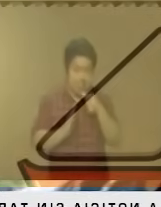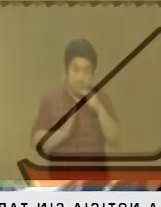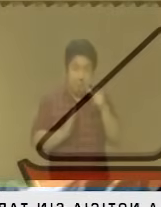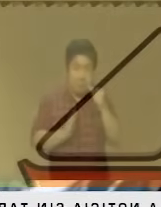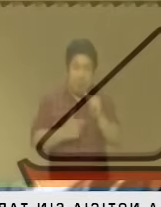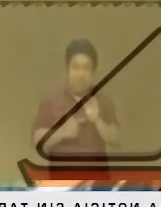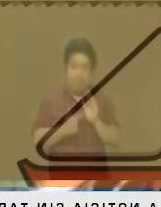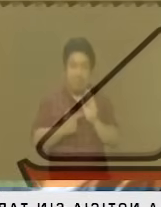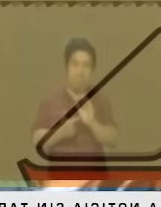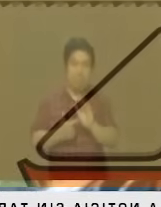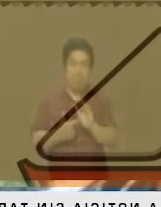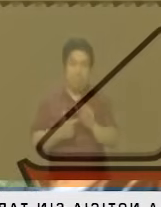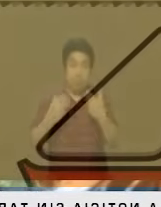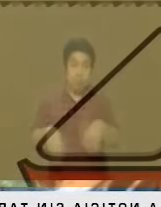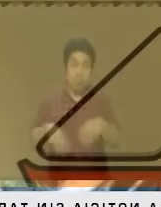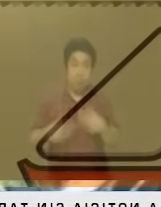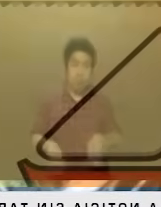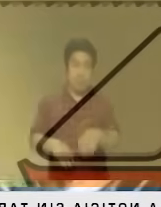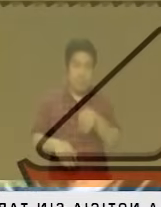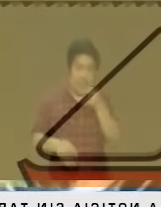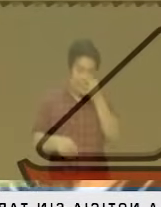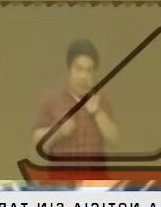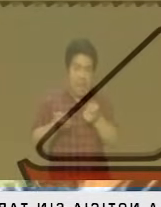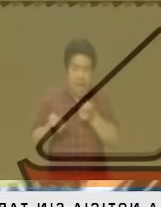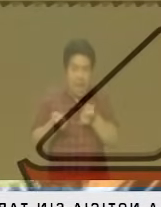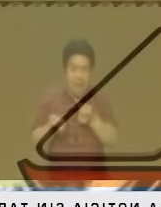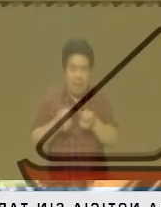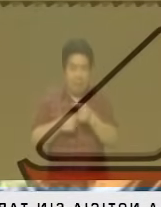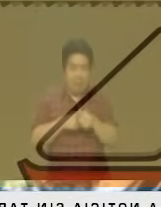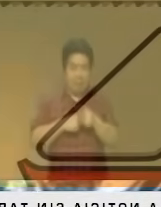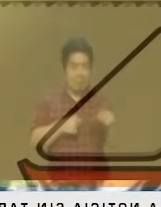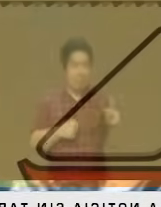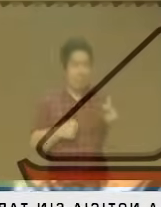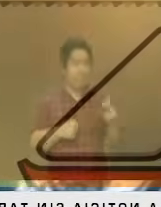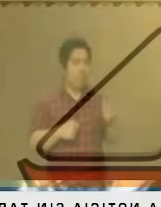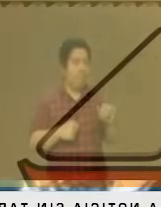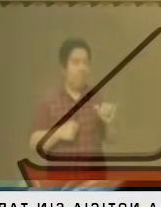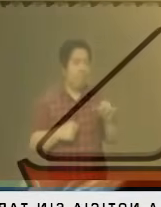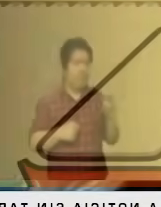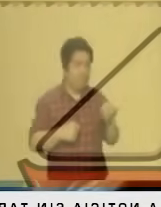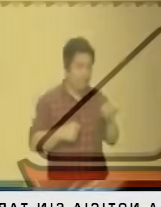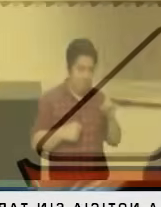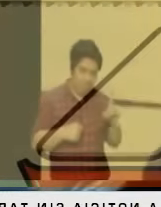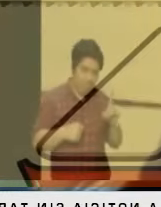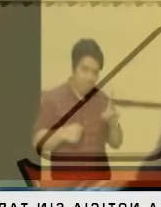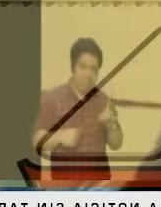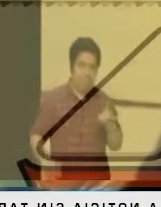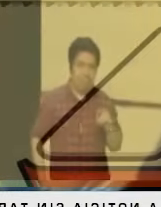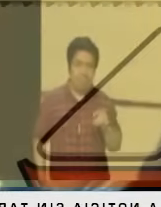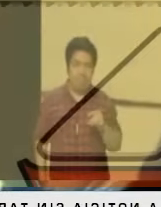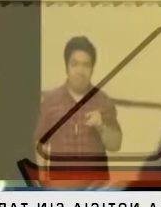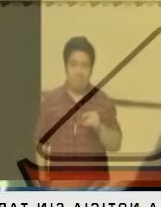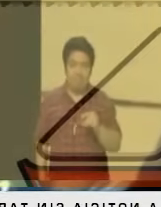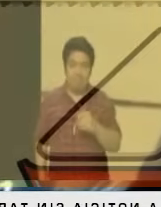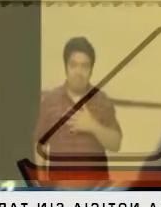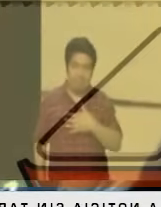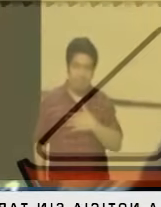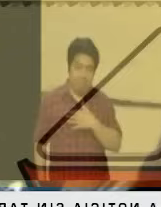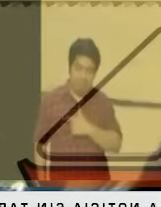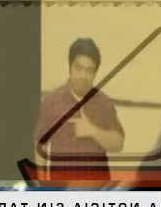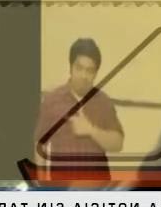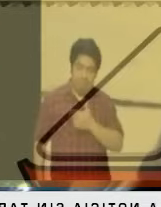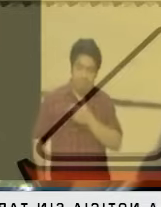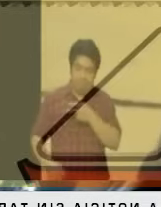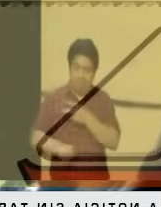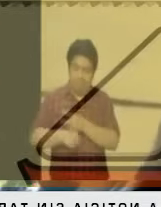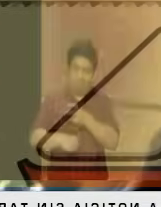donde tuvieron hasta intento de control de daños allá los del Prián. No, bueno, mi querida Fer, mi Charo, mucho gusto que estar aquí en su